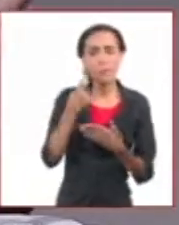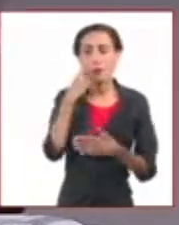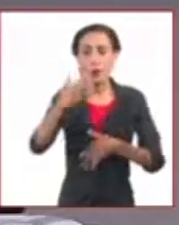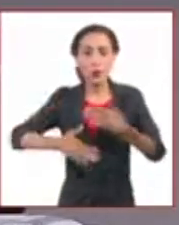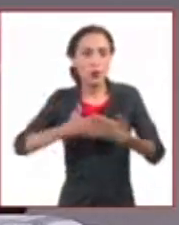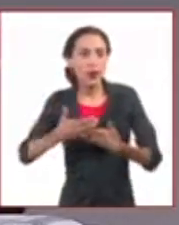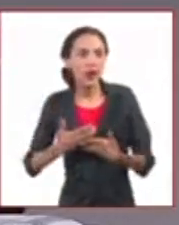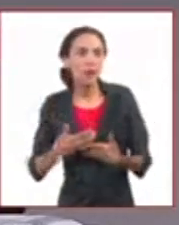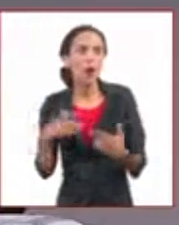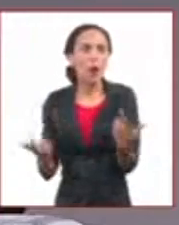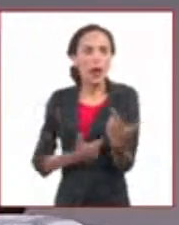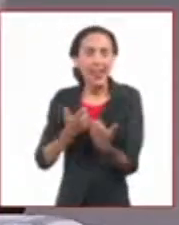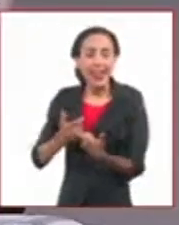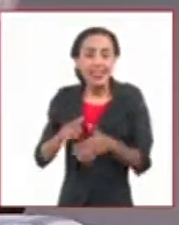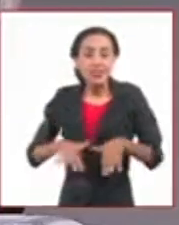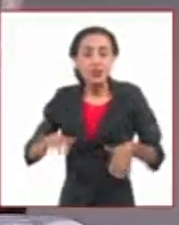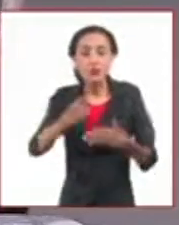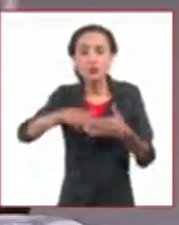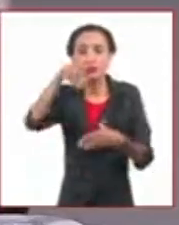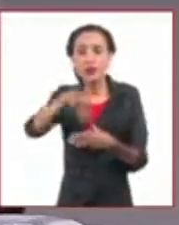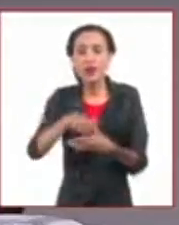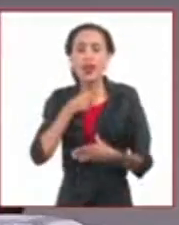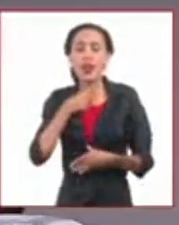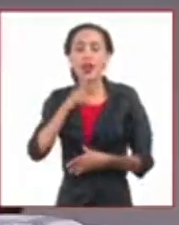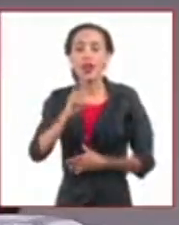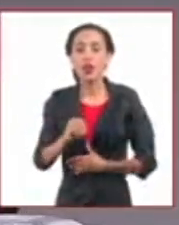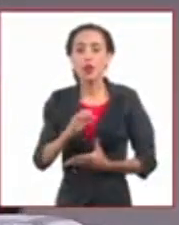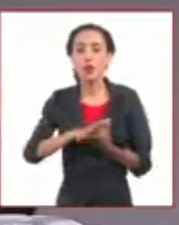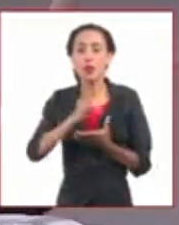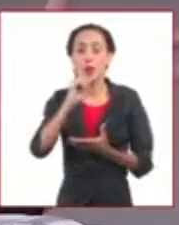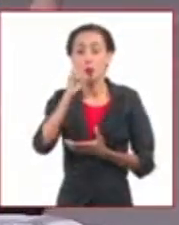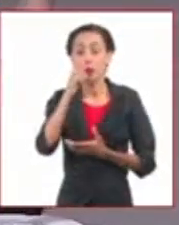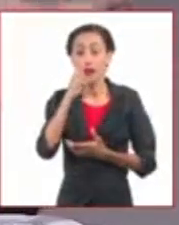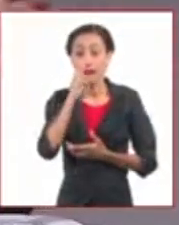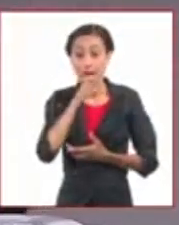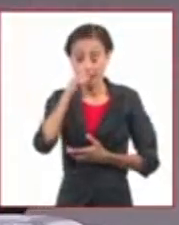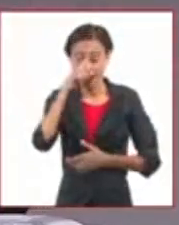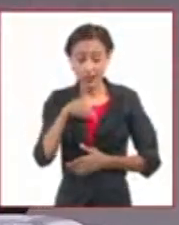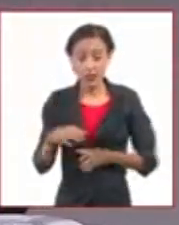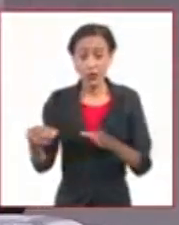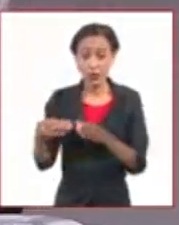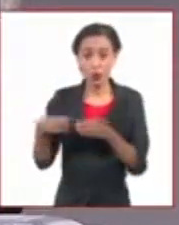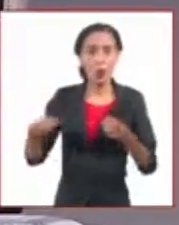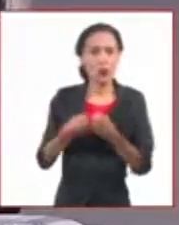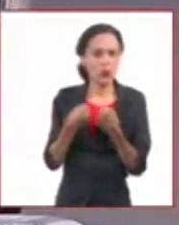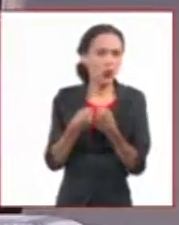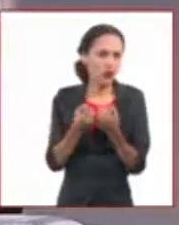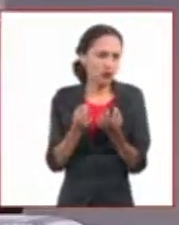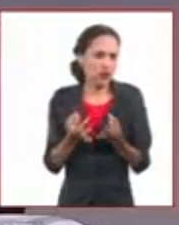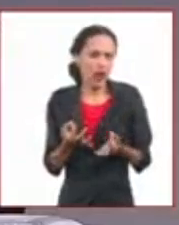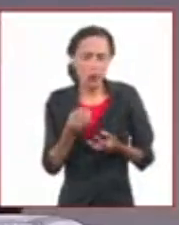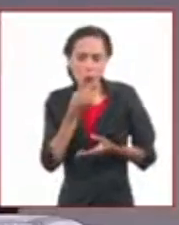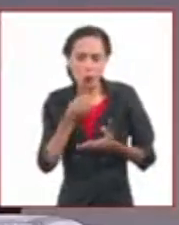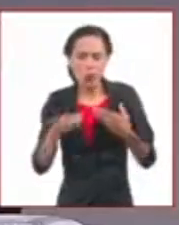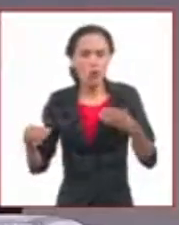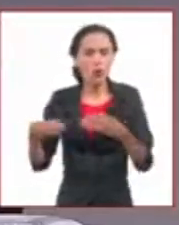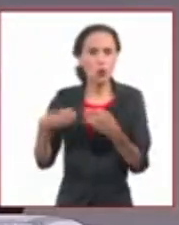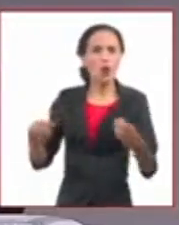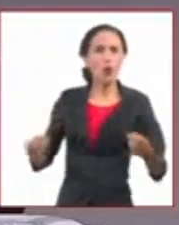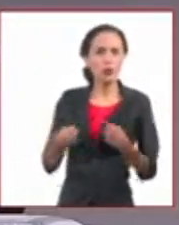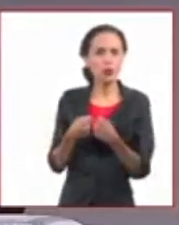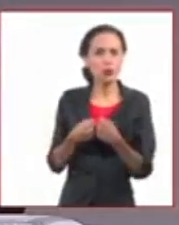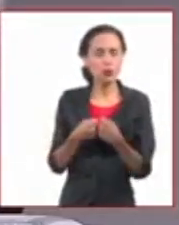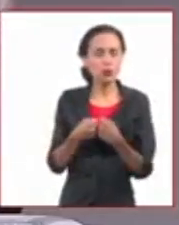con el presidente evo morales y el sector opositor de bolivia que es muy válido que exista ese sector oposición y fue reconocido por evo morales